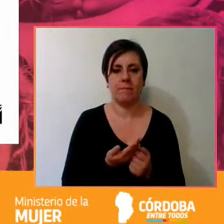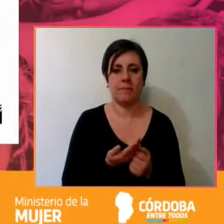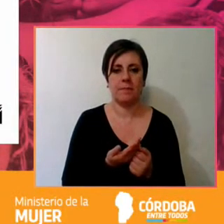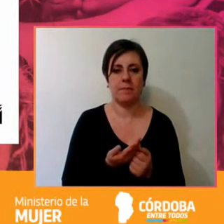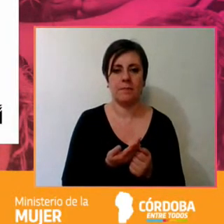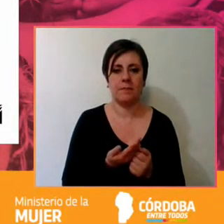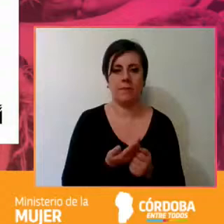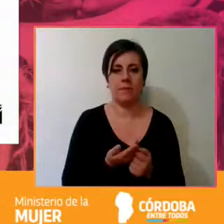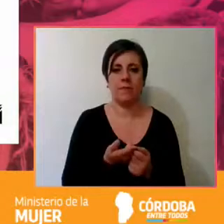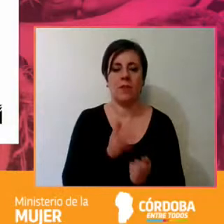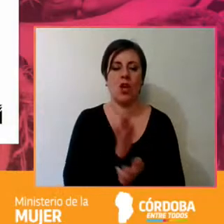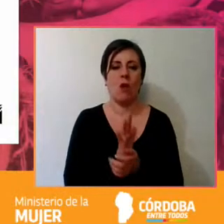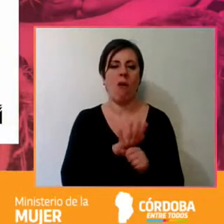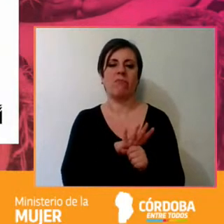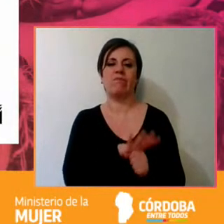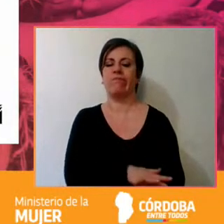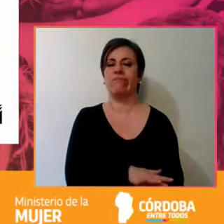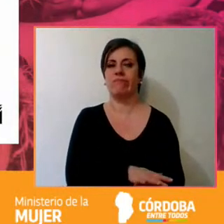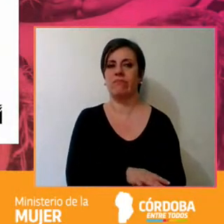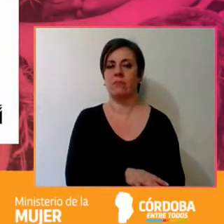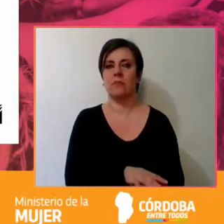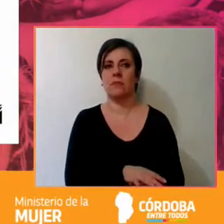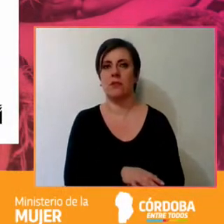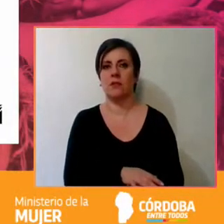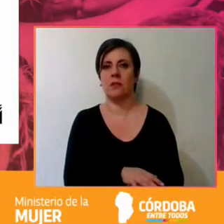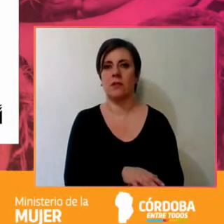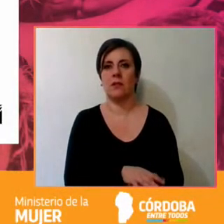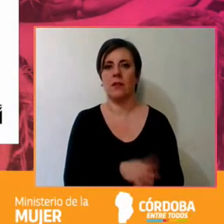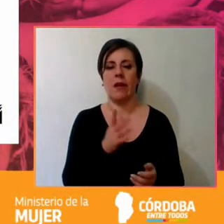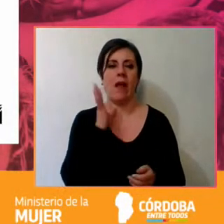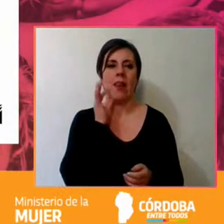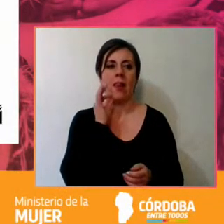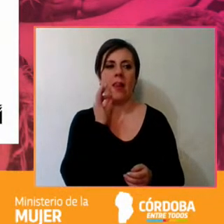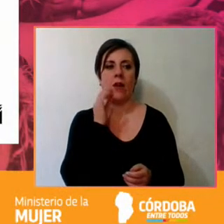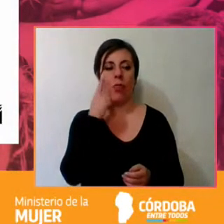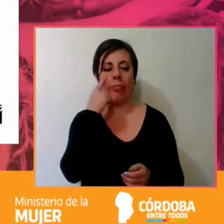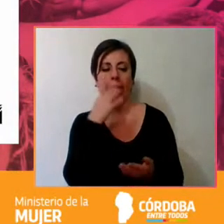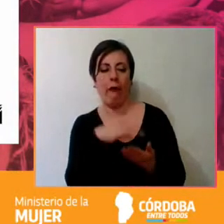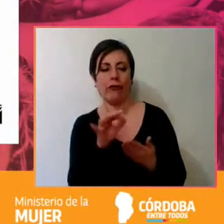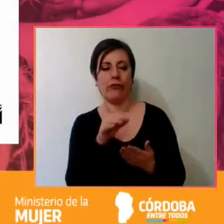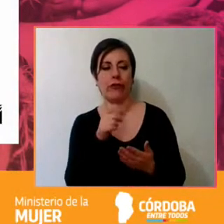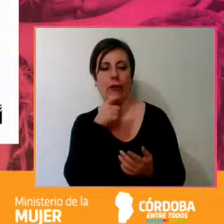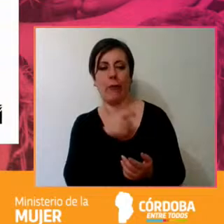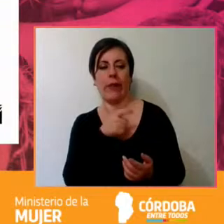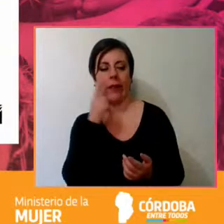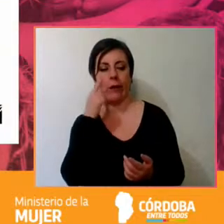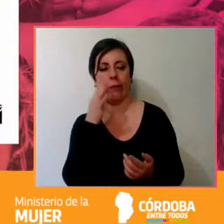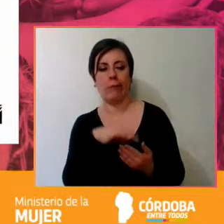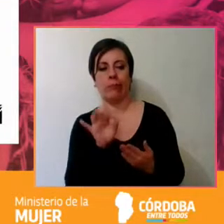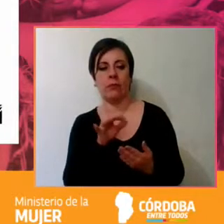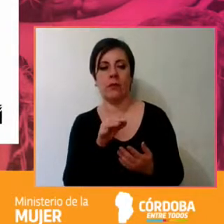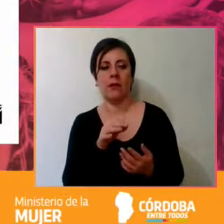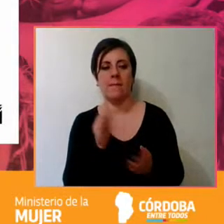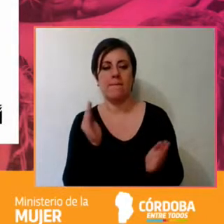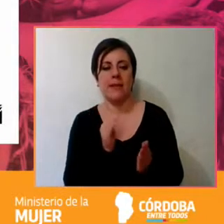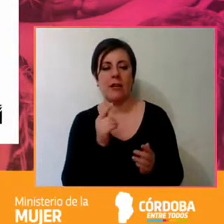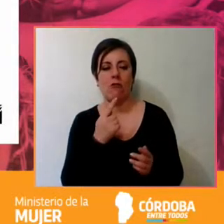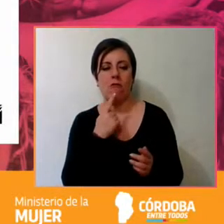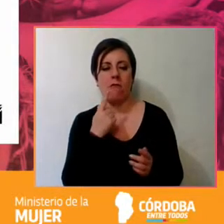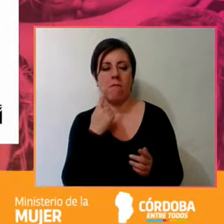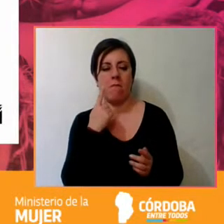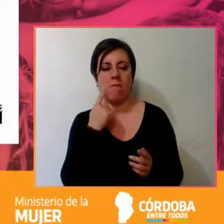de subestimación o descalificación, el comentario pequeño de control, ese casi micromachismo que pasa